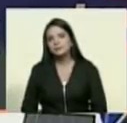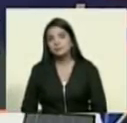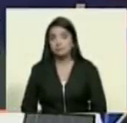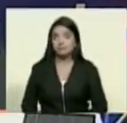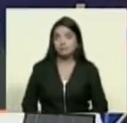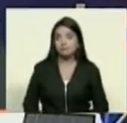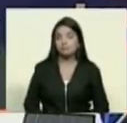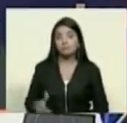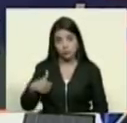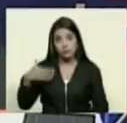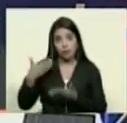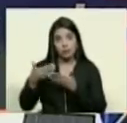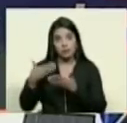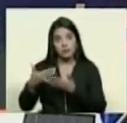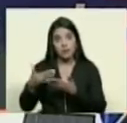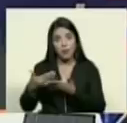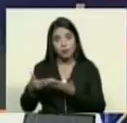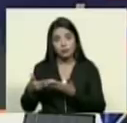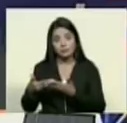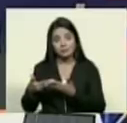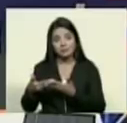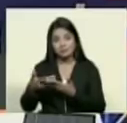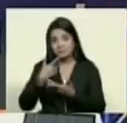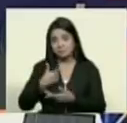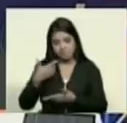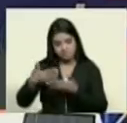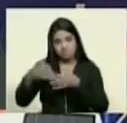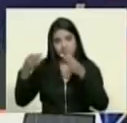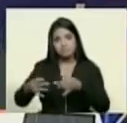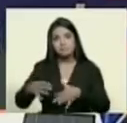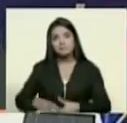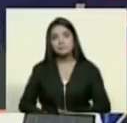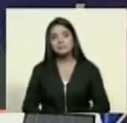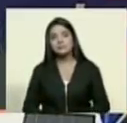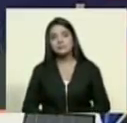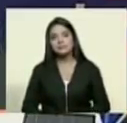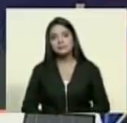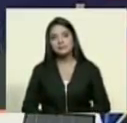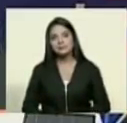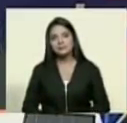Tengo los testimonios que así lo confirman.